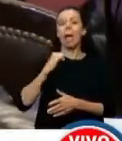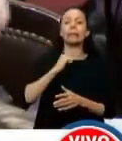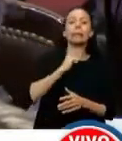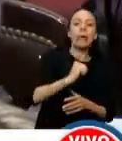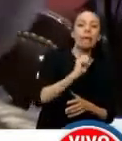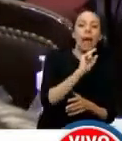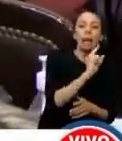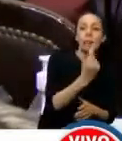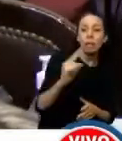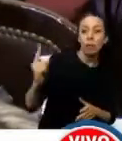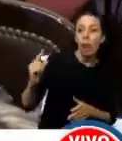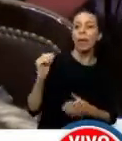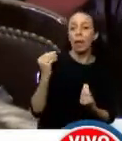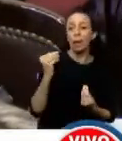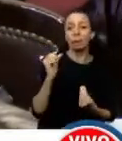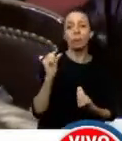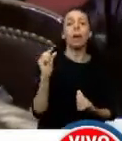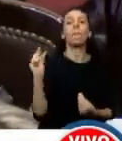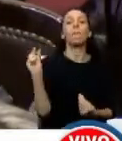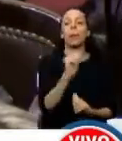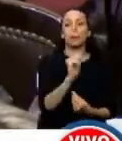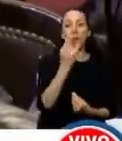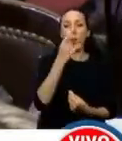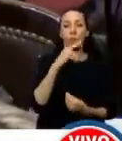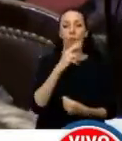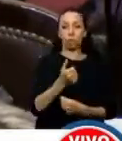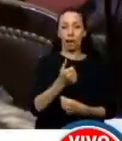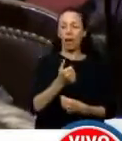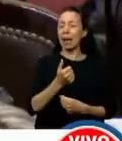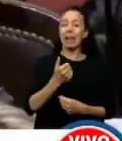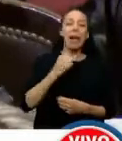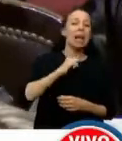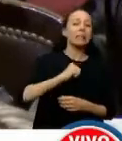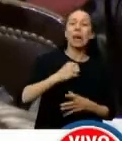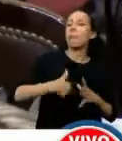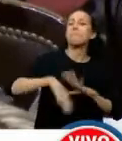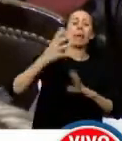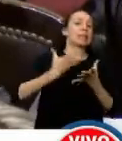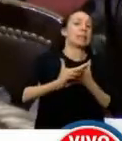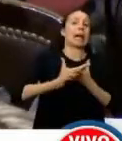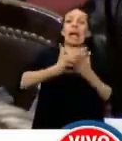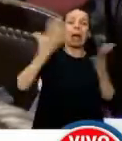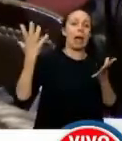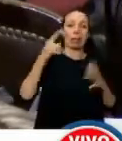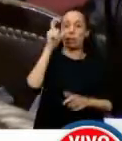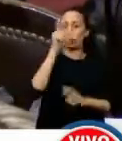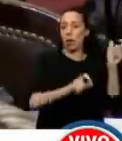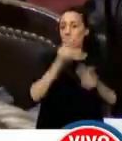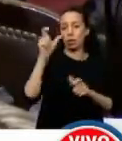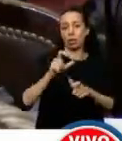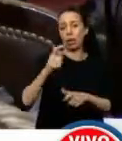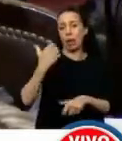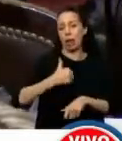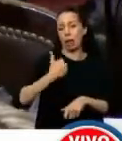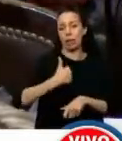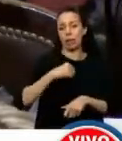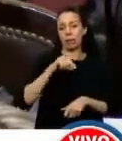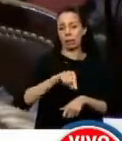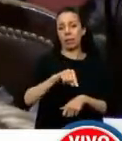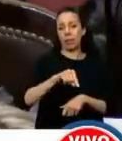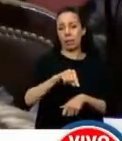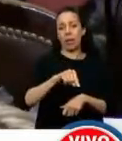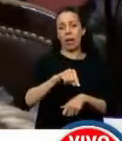qué no romper alguno de sus estatutos que nos permite mejorar el acuerdo que se puede llegar a construir? Por ejemplo, en vez